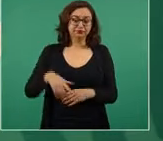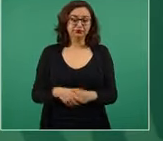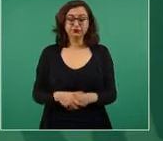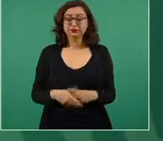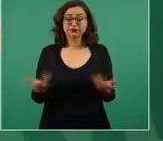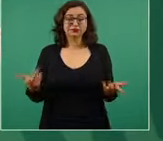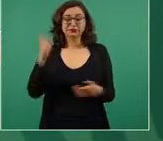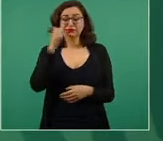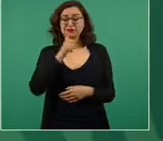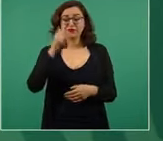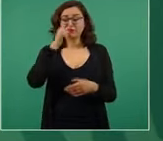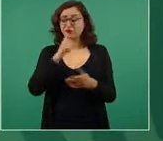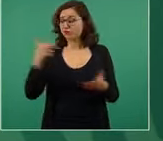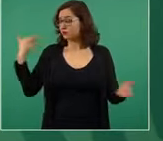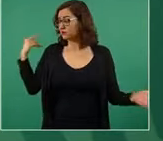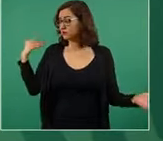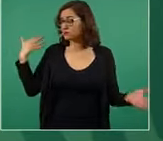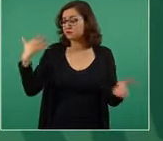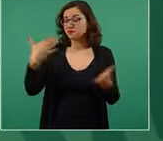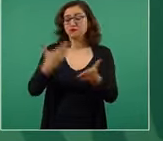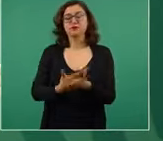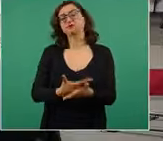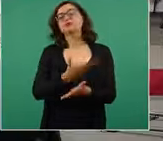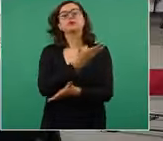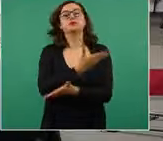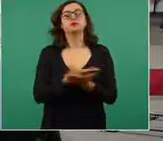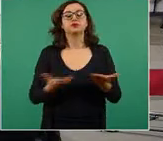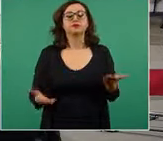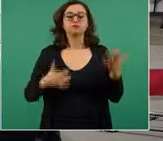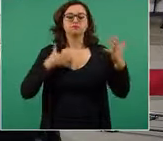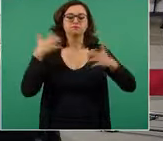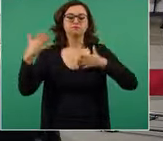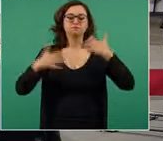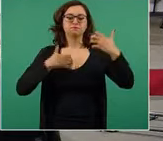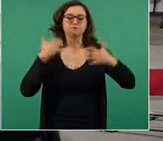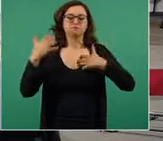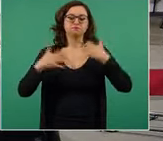siempre. Entonces ahora están molestos